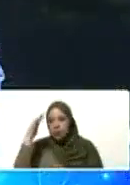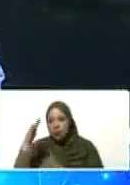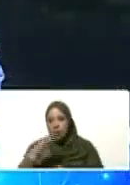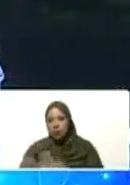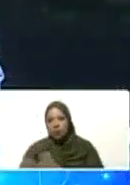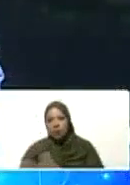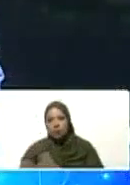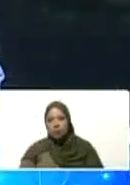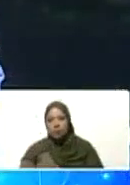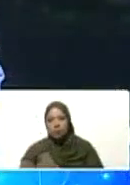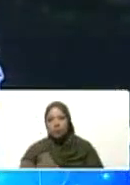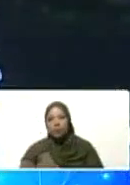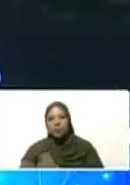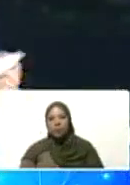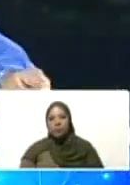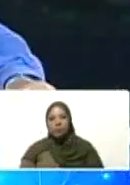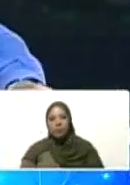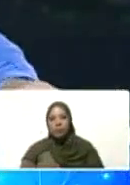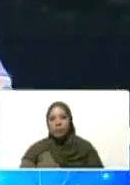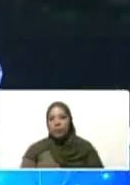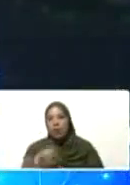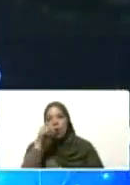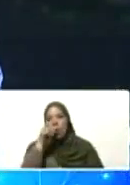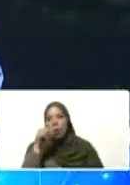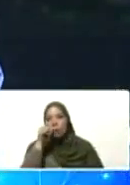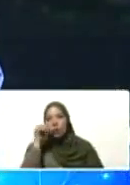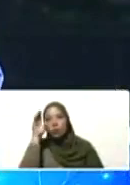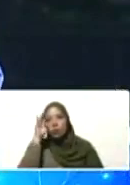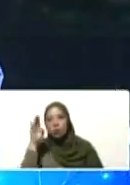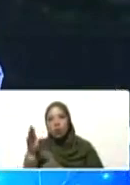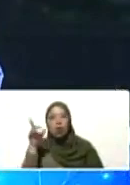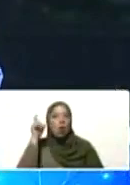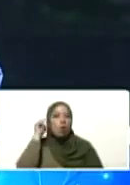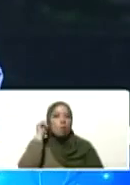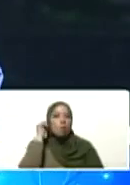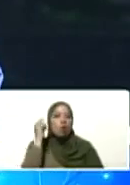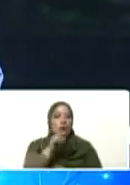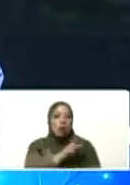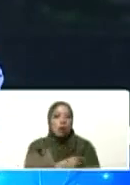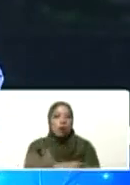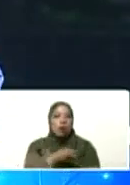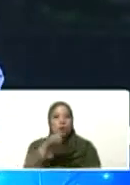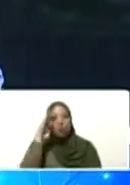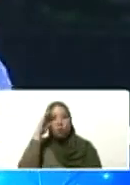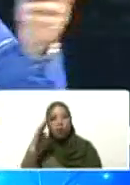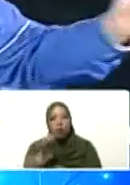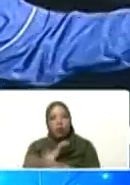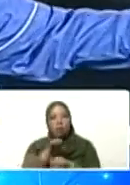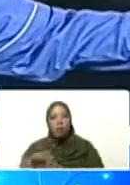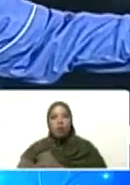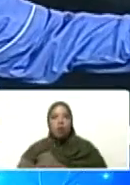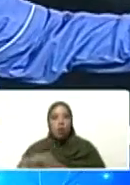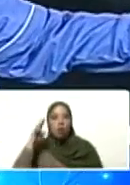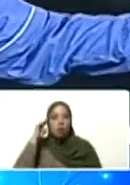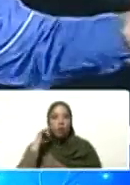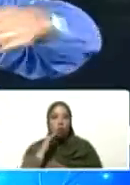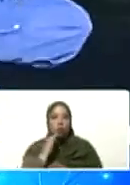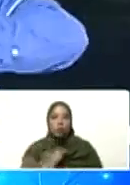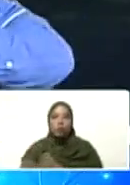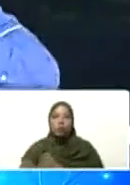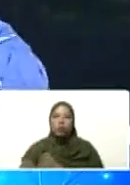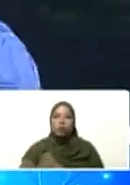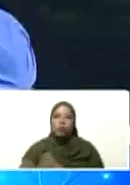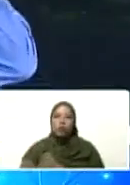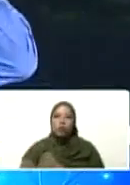Mi saludo a los hombres y mujeres de la Fuerza Armada Nacional Bolivariana. Bueno, tengo aquí a Ernesto